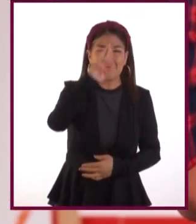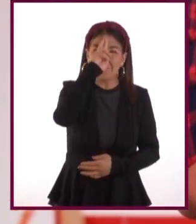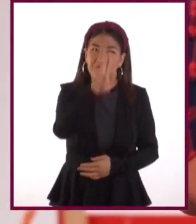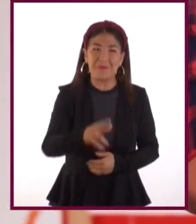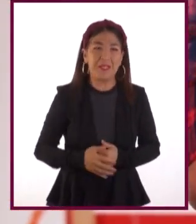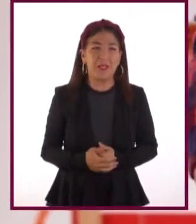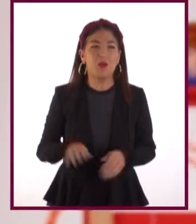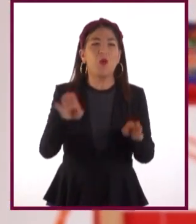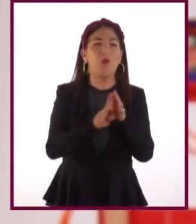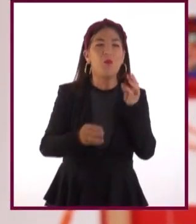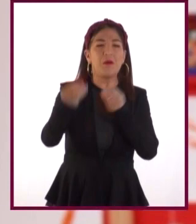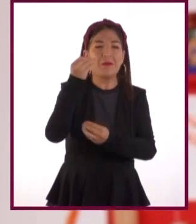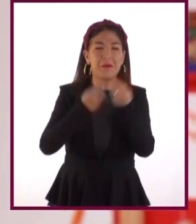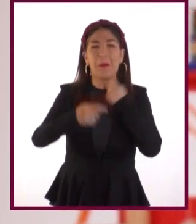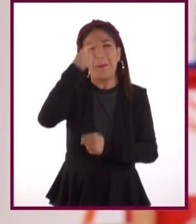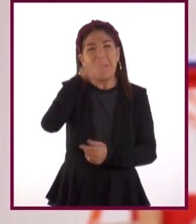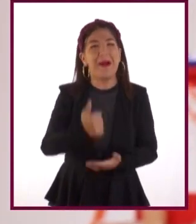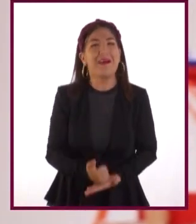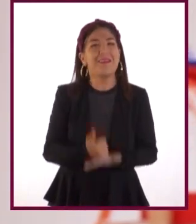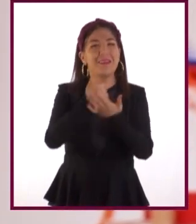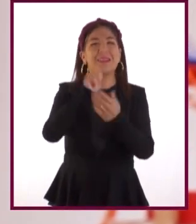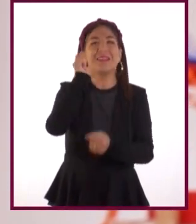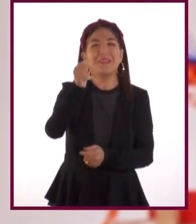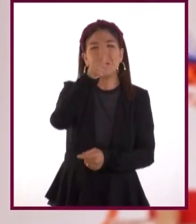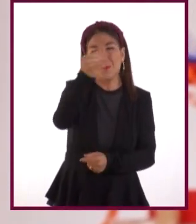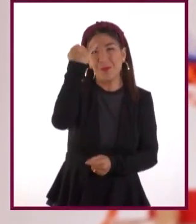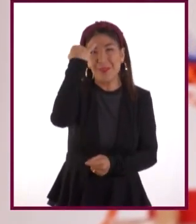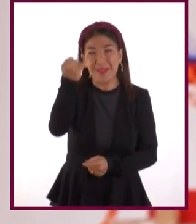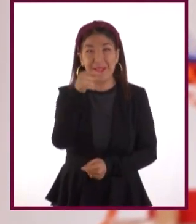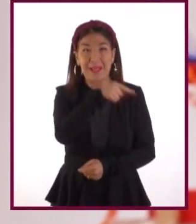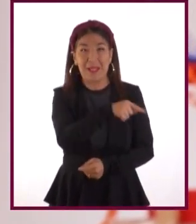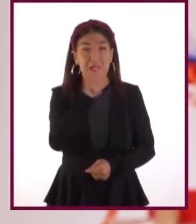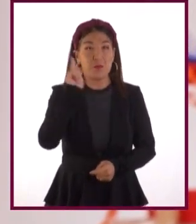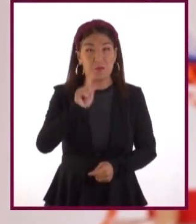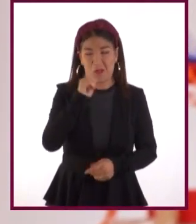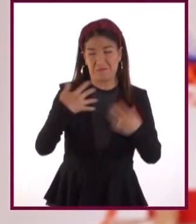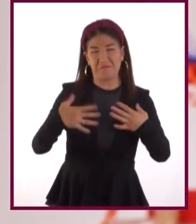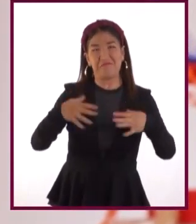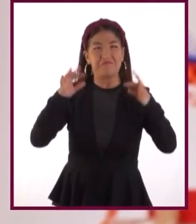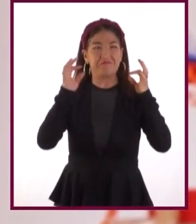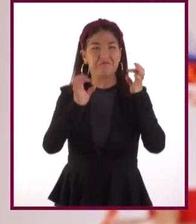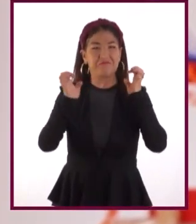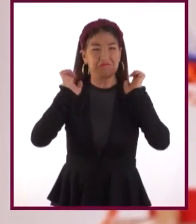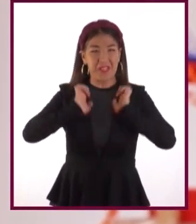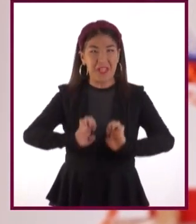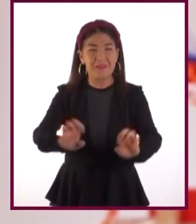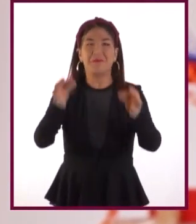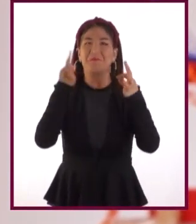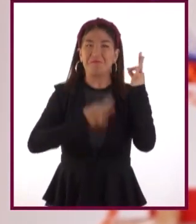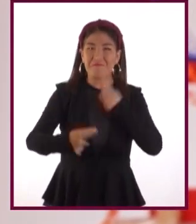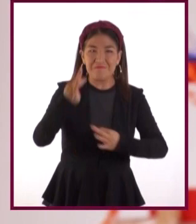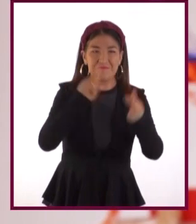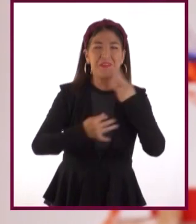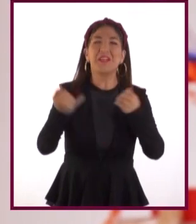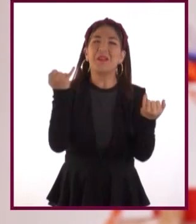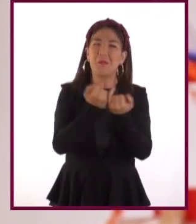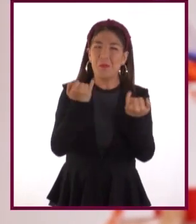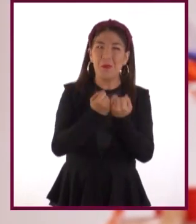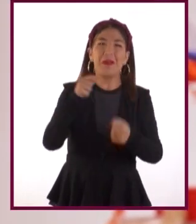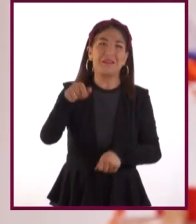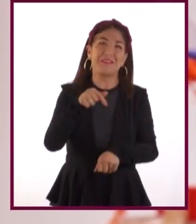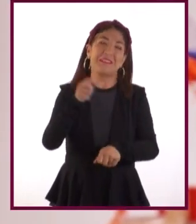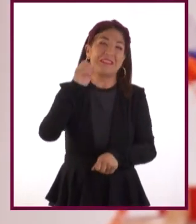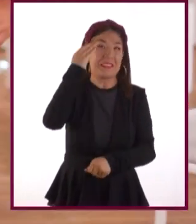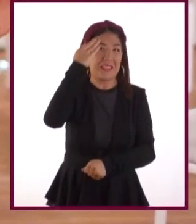respeto. Además de que vestirme así nos ayuda a darnos una idea de que, además de haber sido muy elegante, vivió en otra